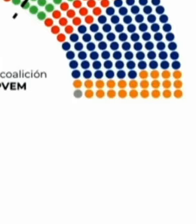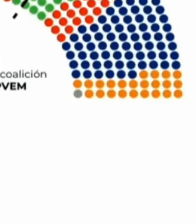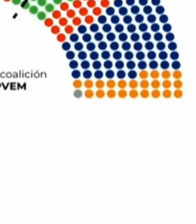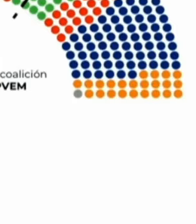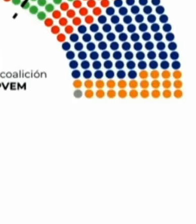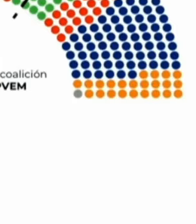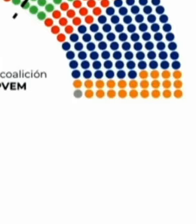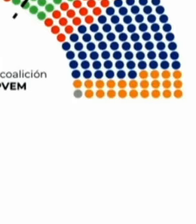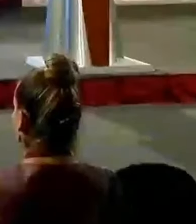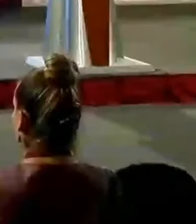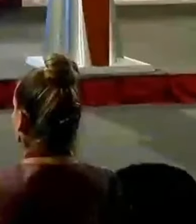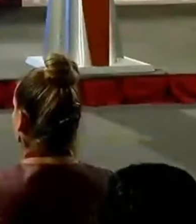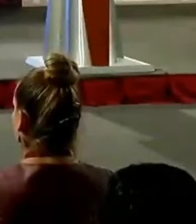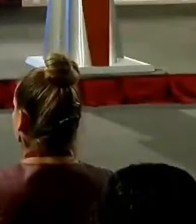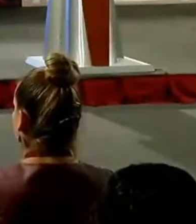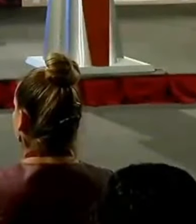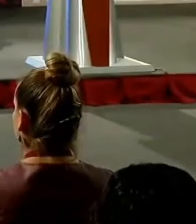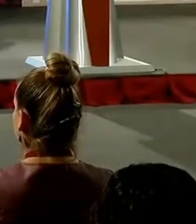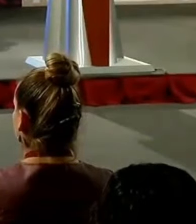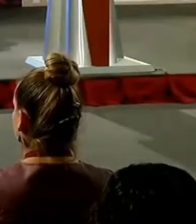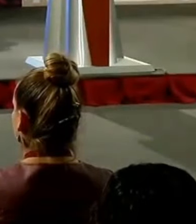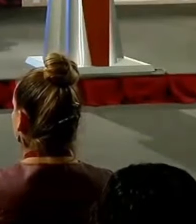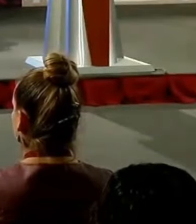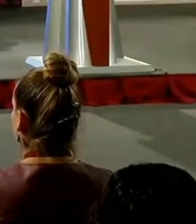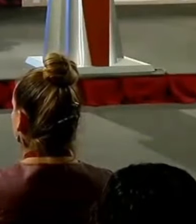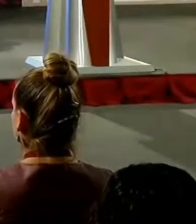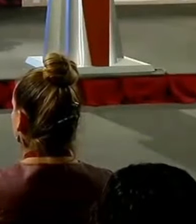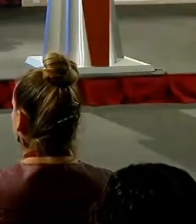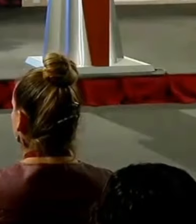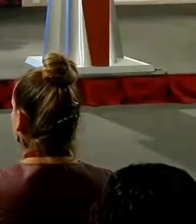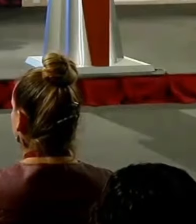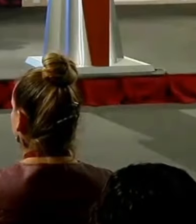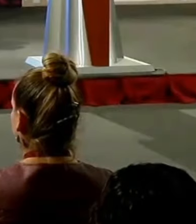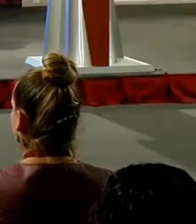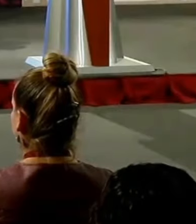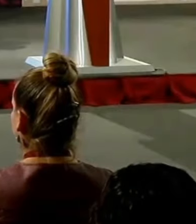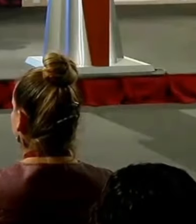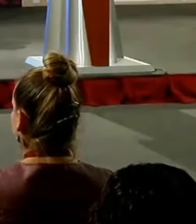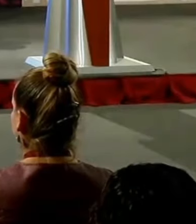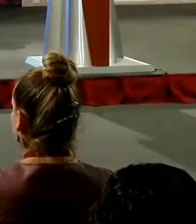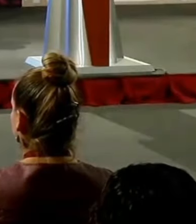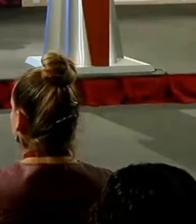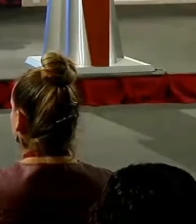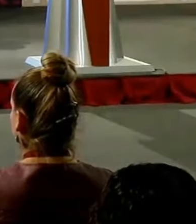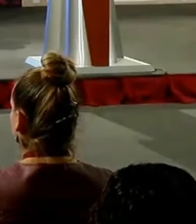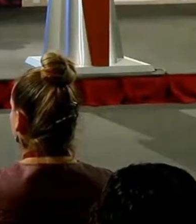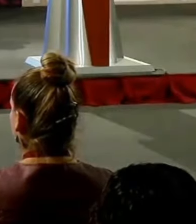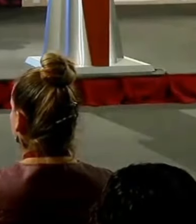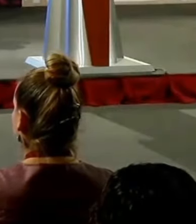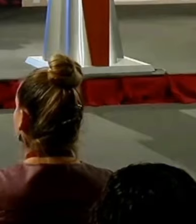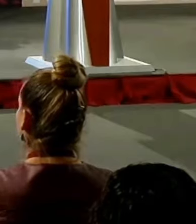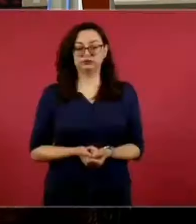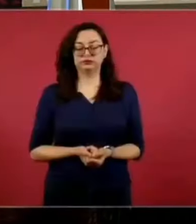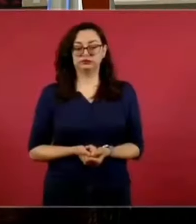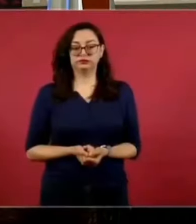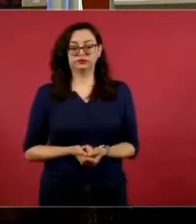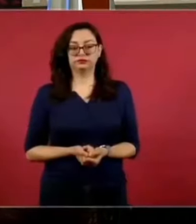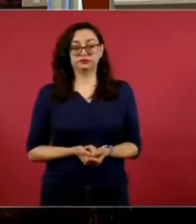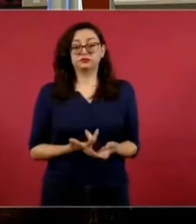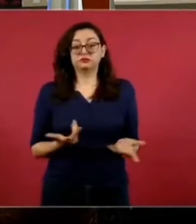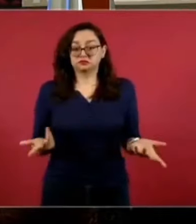total más el 8% aquí está la distribución que hemos señalado Qué sucede o por qué esta